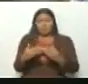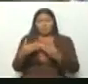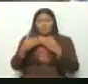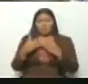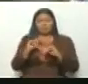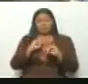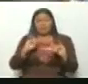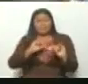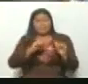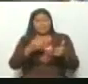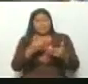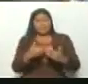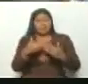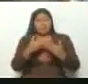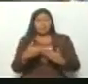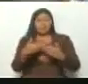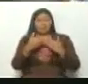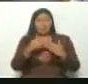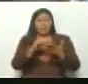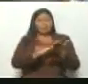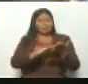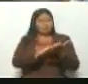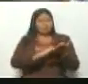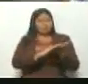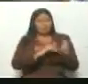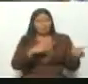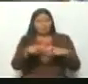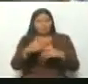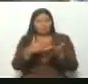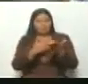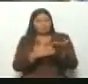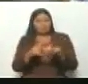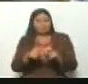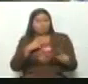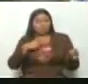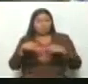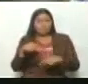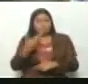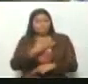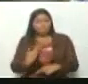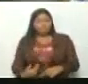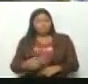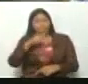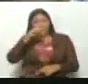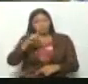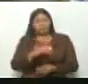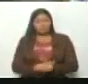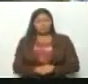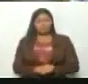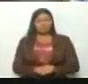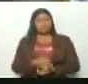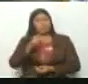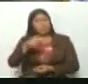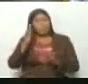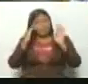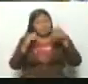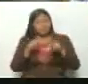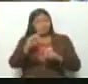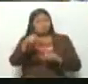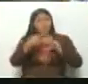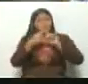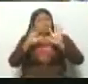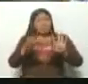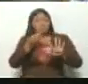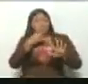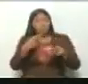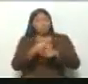escuelas recuperadas, esa es la tarea, comenzar con antelación. Ese es el mandato del presidente Nicolás. Y también la alerta del 1x10 del buen